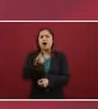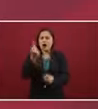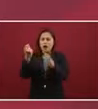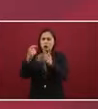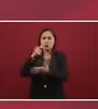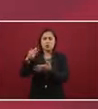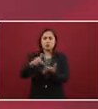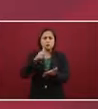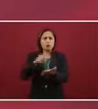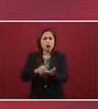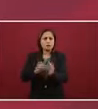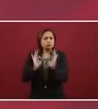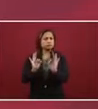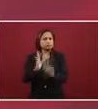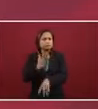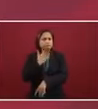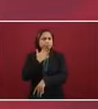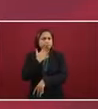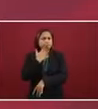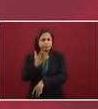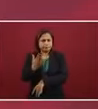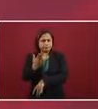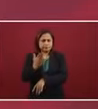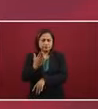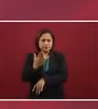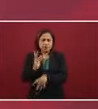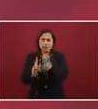se dio bien la milpa,